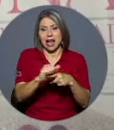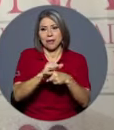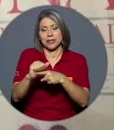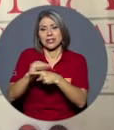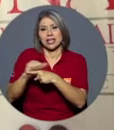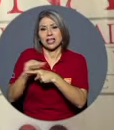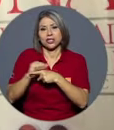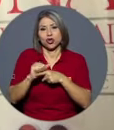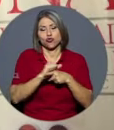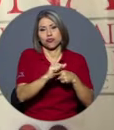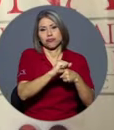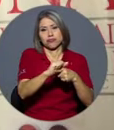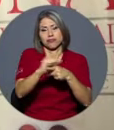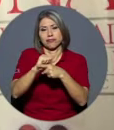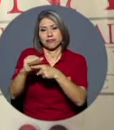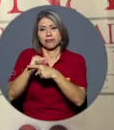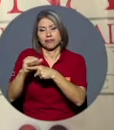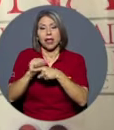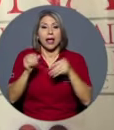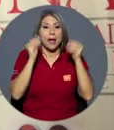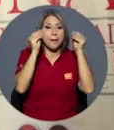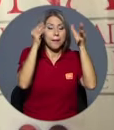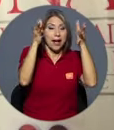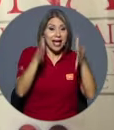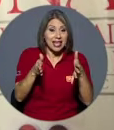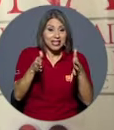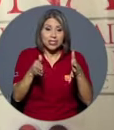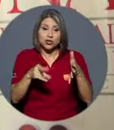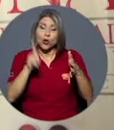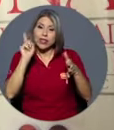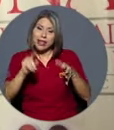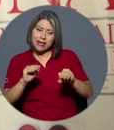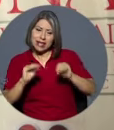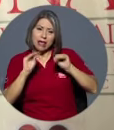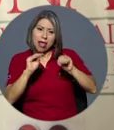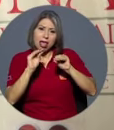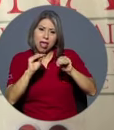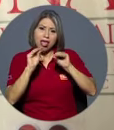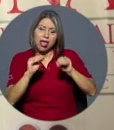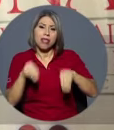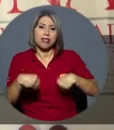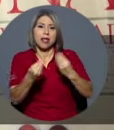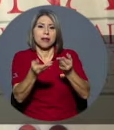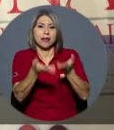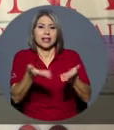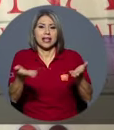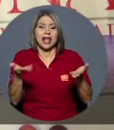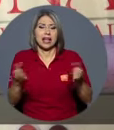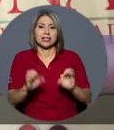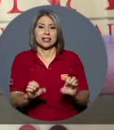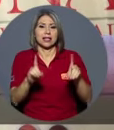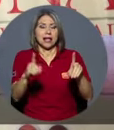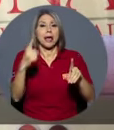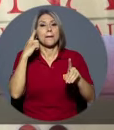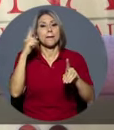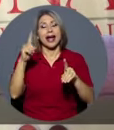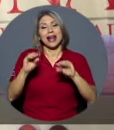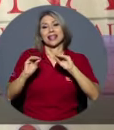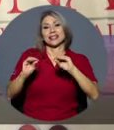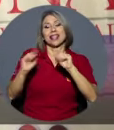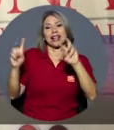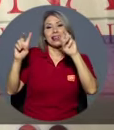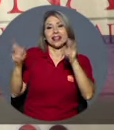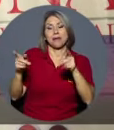y dotar al maestro, al profesor, de materiales didácticos para enseñar el tema de las